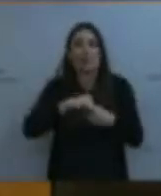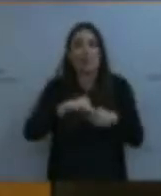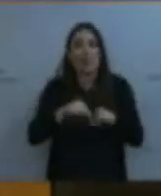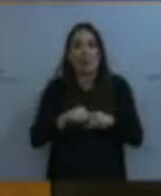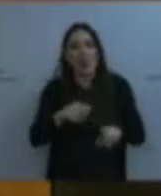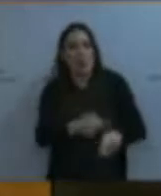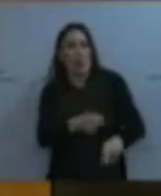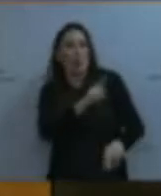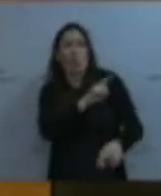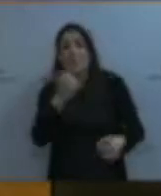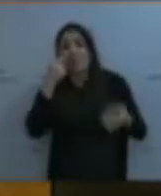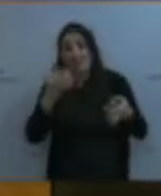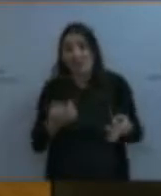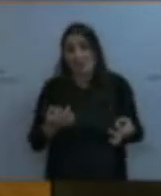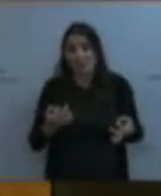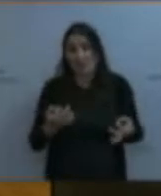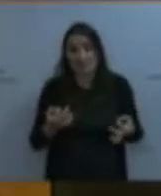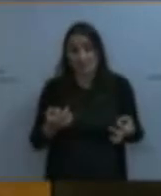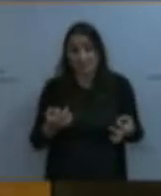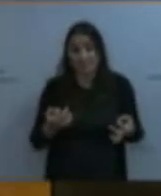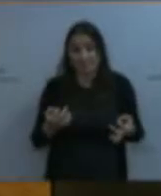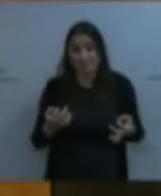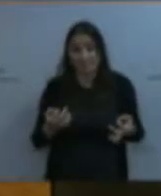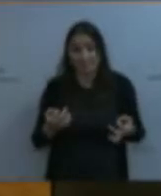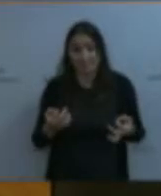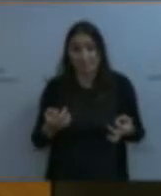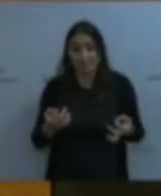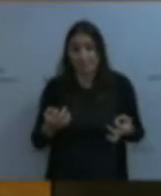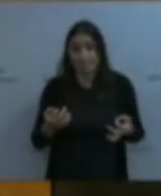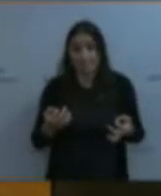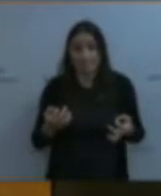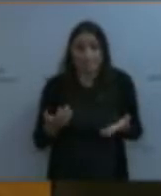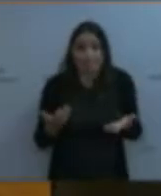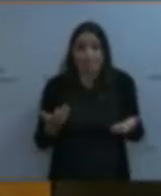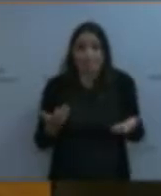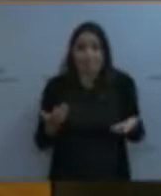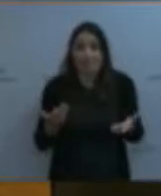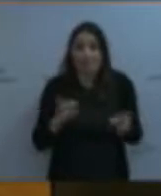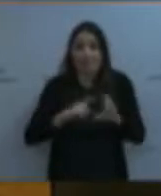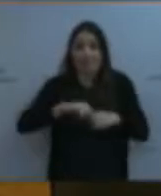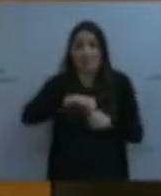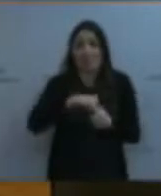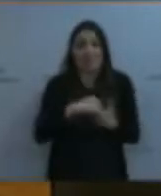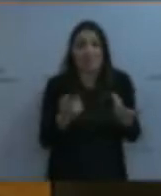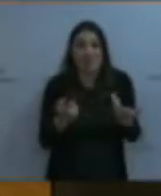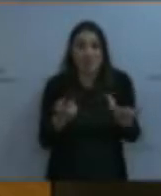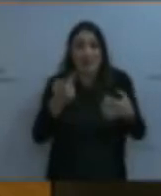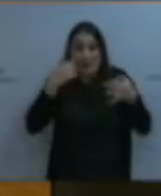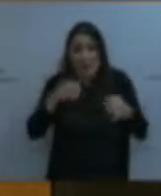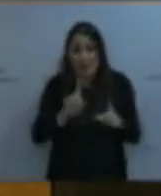cuando en el fondo pues realmente ahí nunca ya participación de cartón piedra,